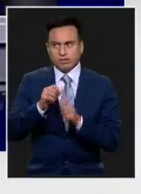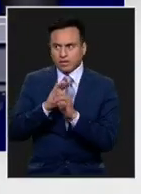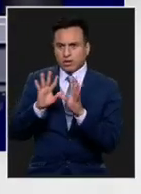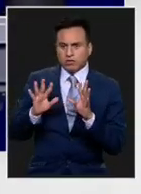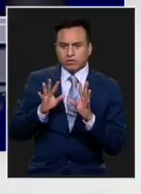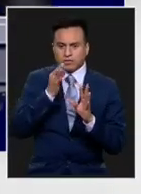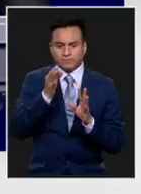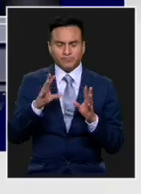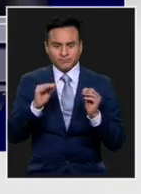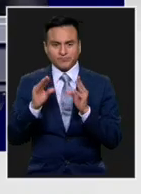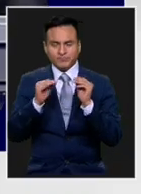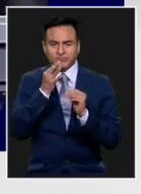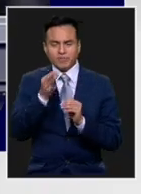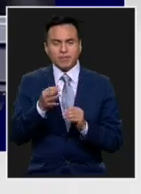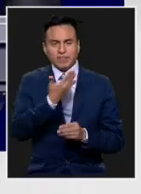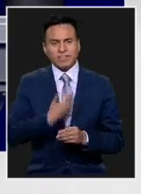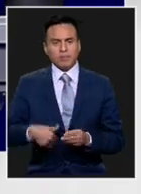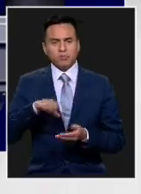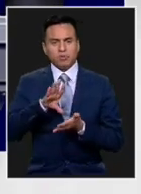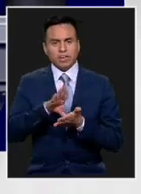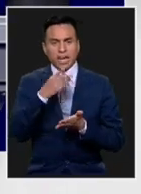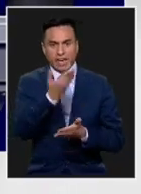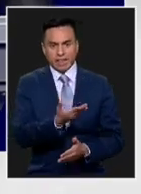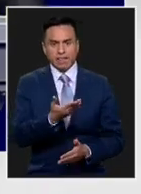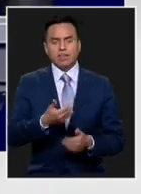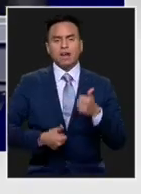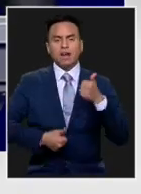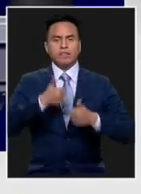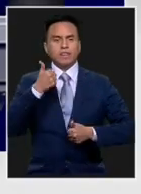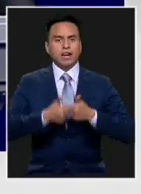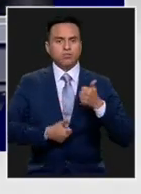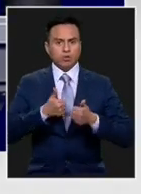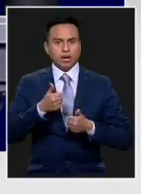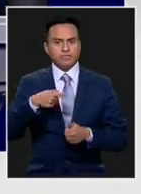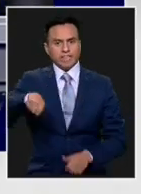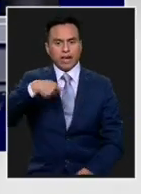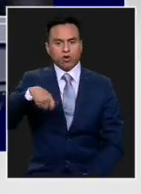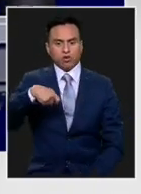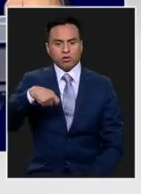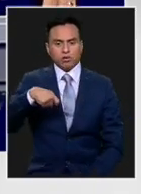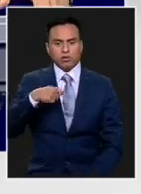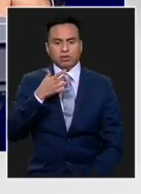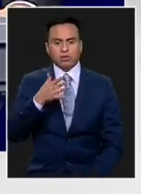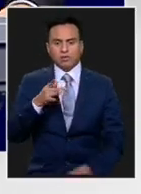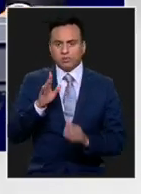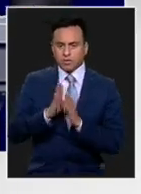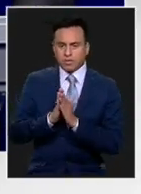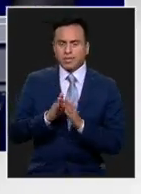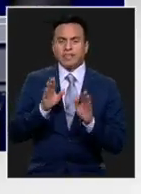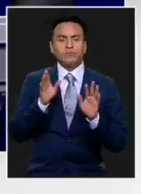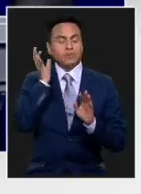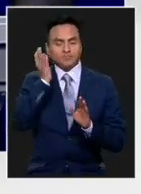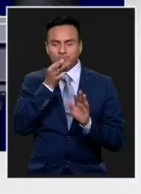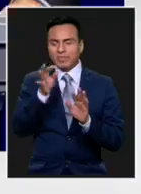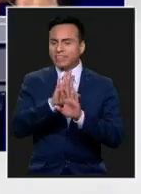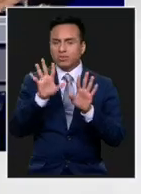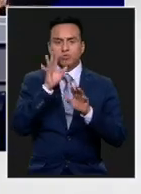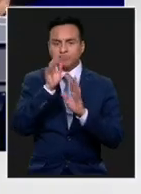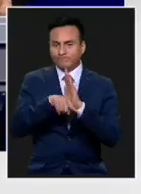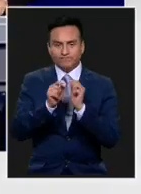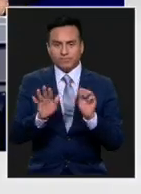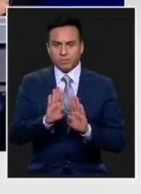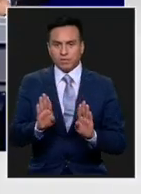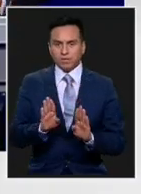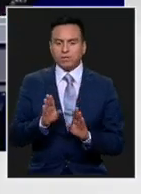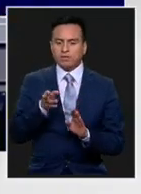yo soy candidato a presidente de la República y él es candidato a ser senador. ¿Puedo hablar? 10 segundos terminar? Para terminar este bloque. Manuel José, te insisto,